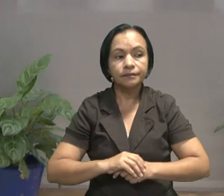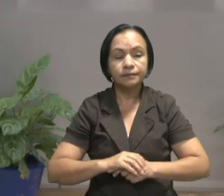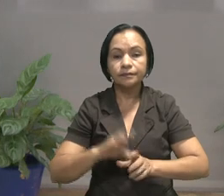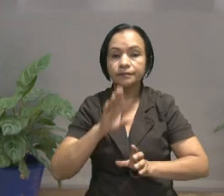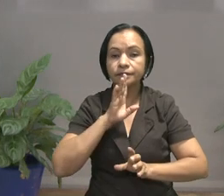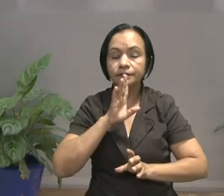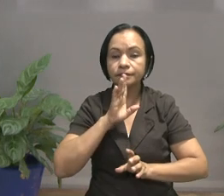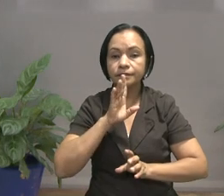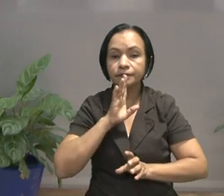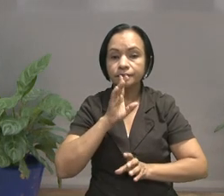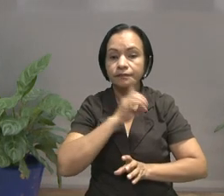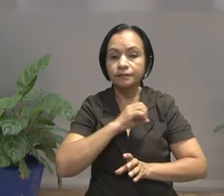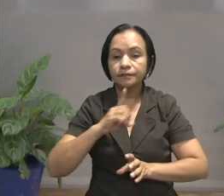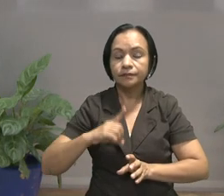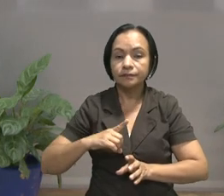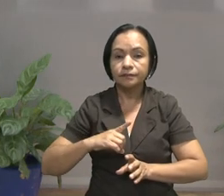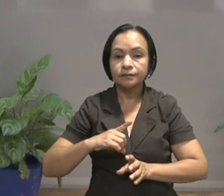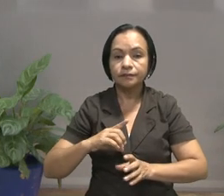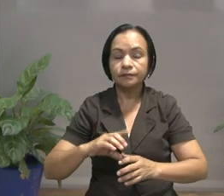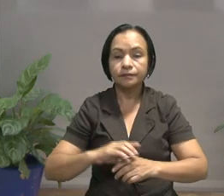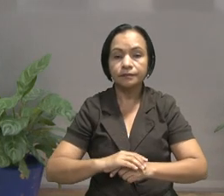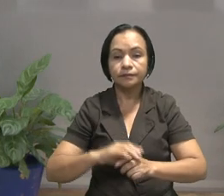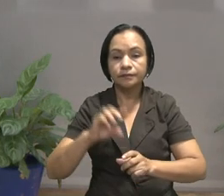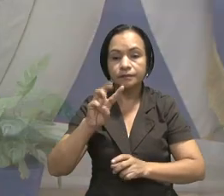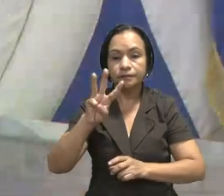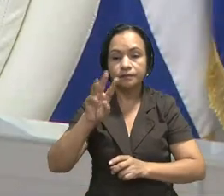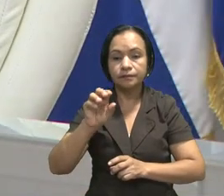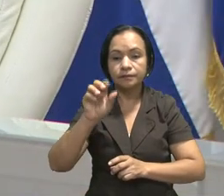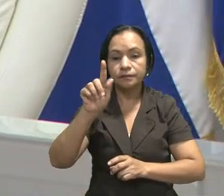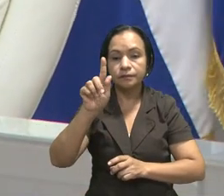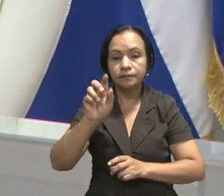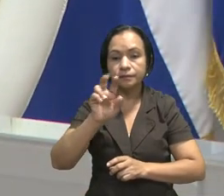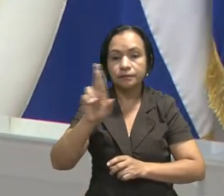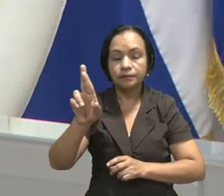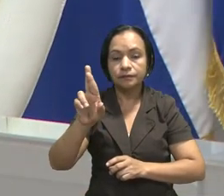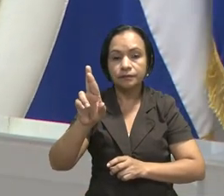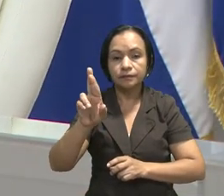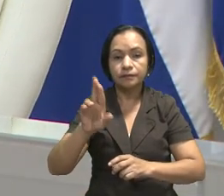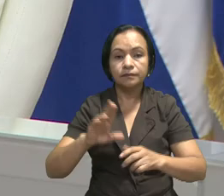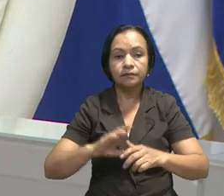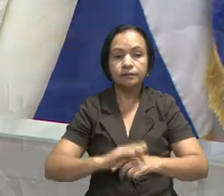Damos la palabra al diputado Walter Espinosa Fernández.